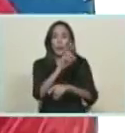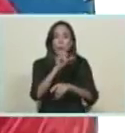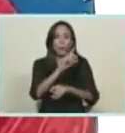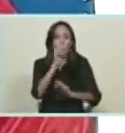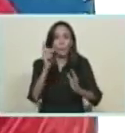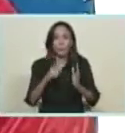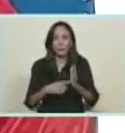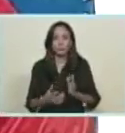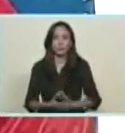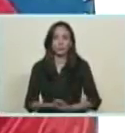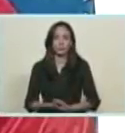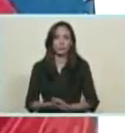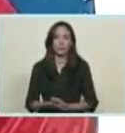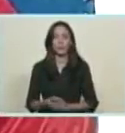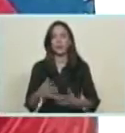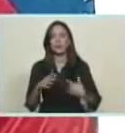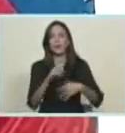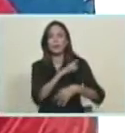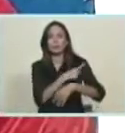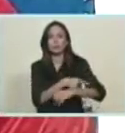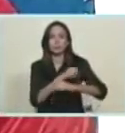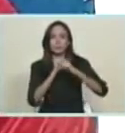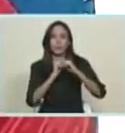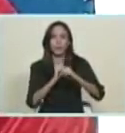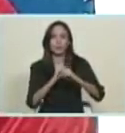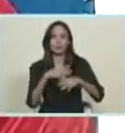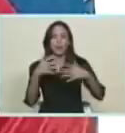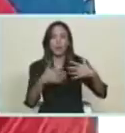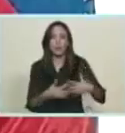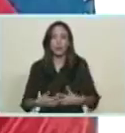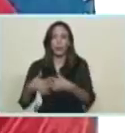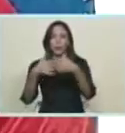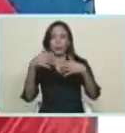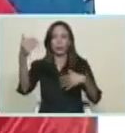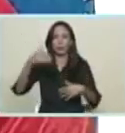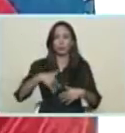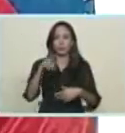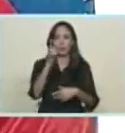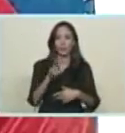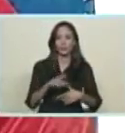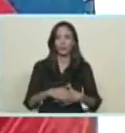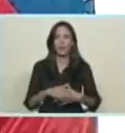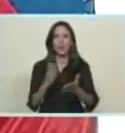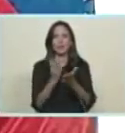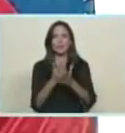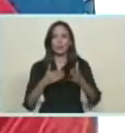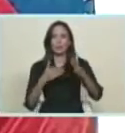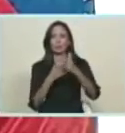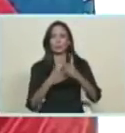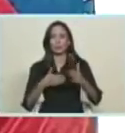de capitalismo destructor que nos llevó al atraso.